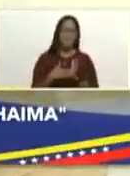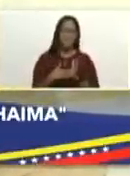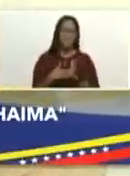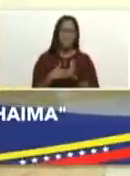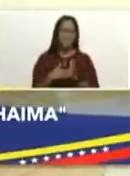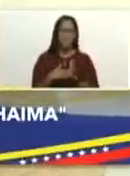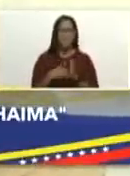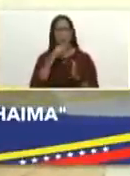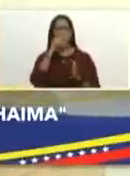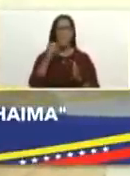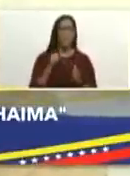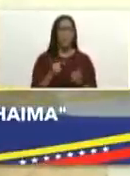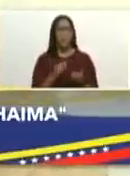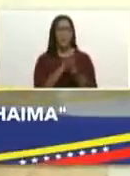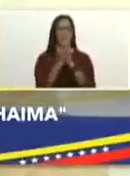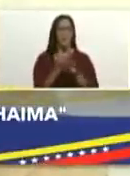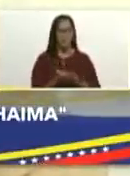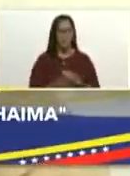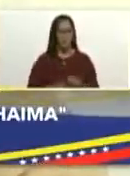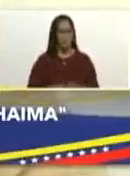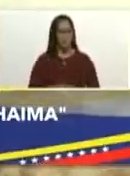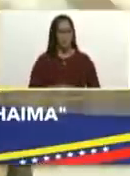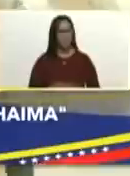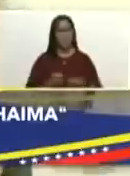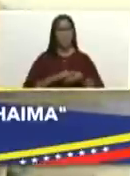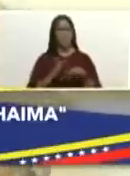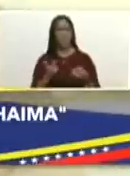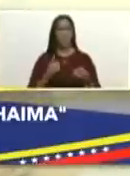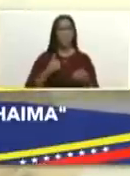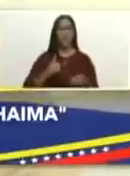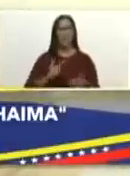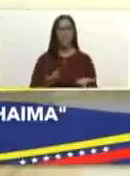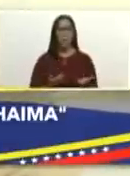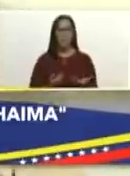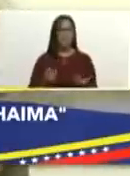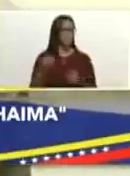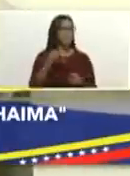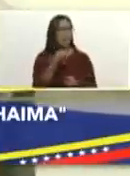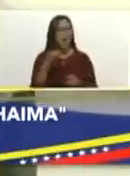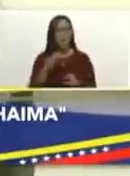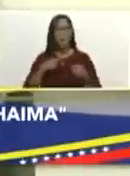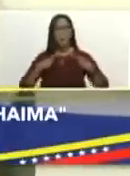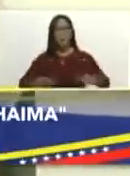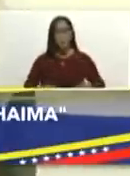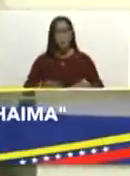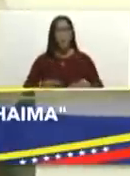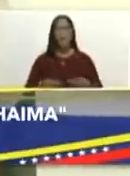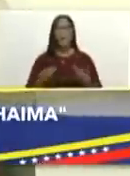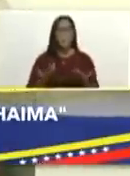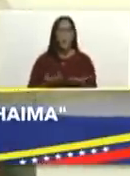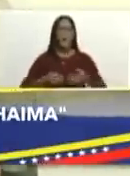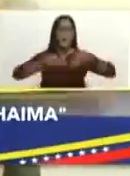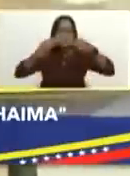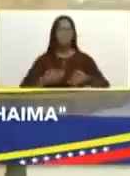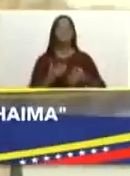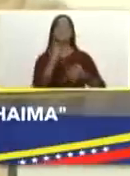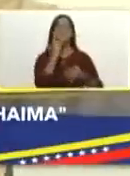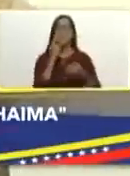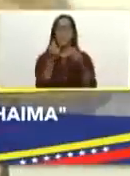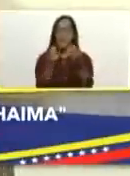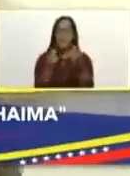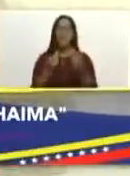a Maduro para destruirlo. Porque yo estoy pariendo recursos para ponerle el ingreso mínimo a los trabajadores